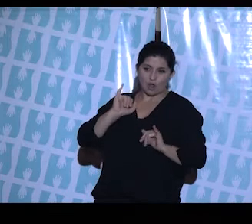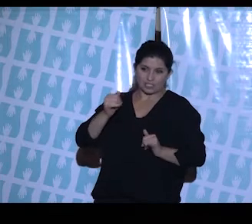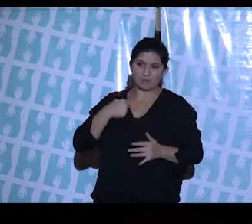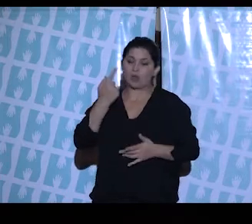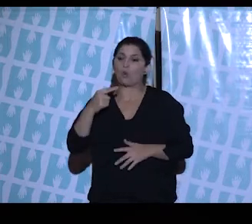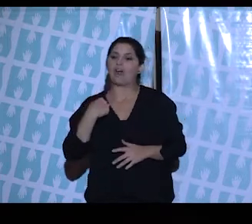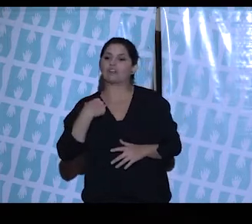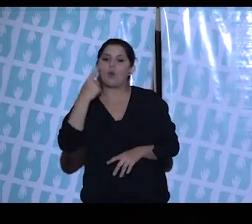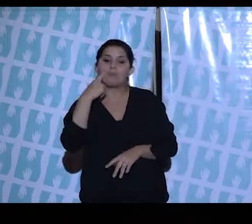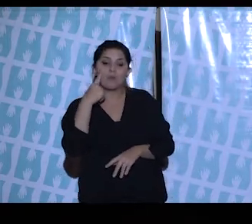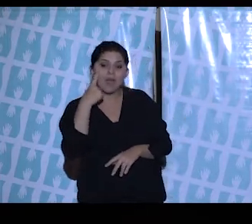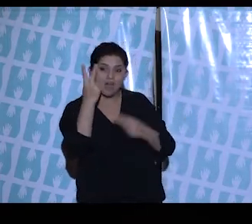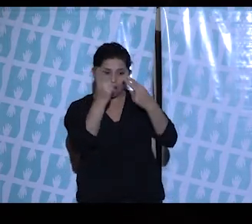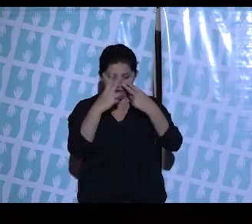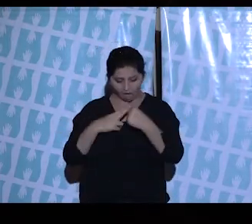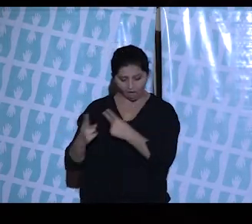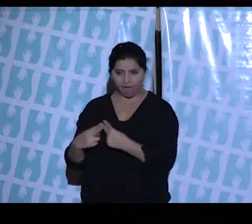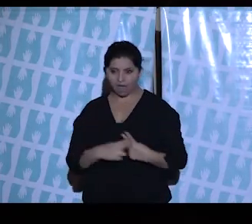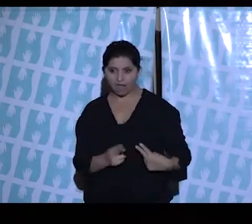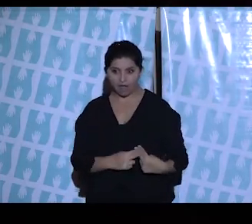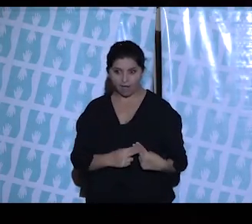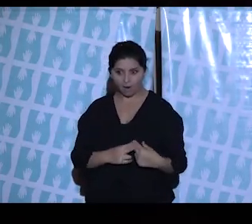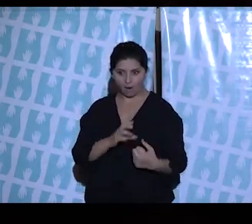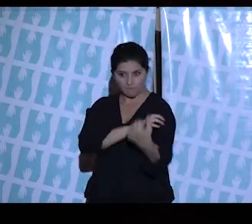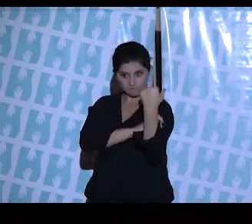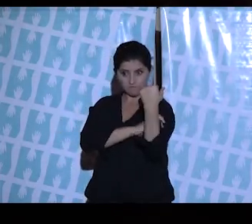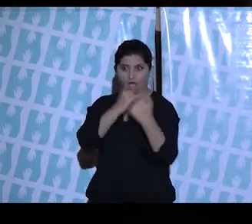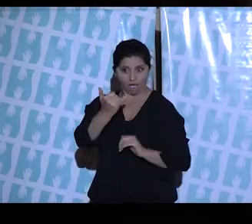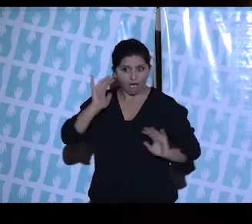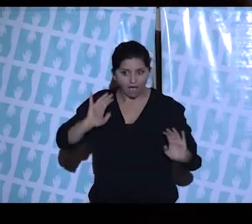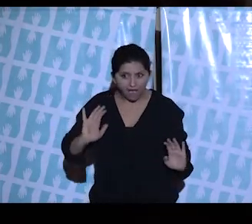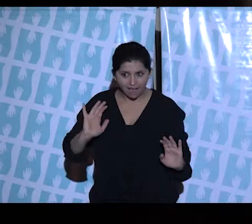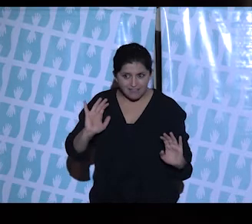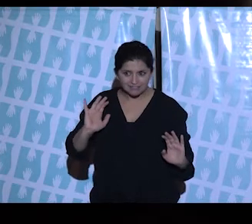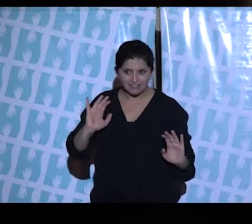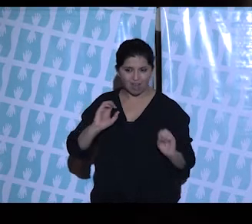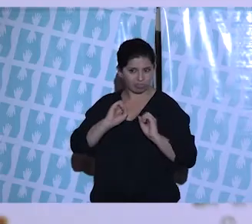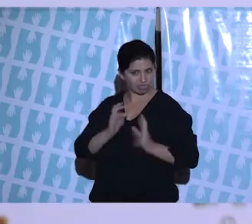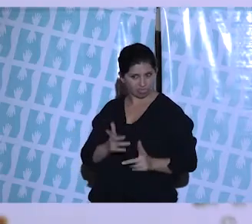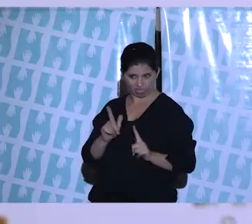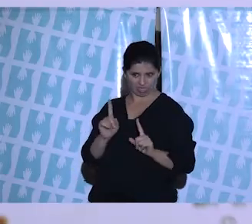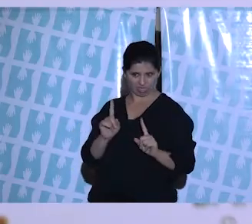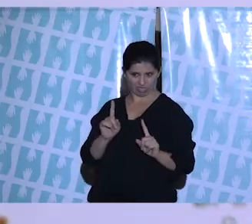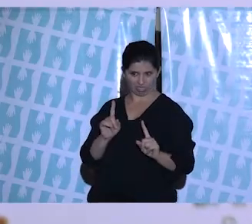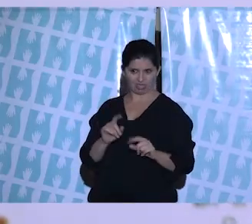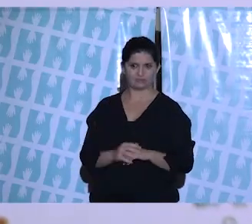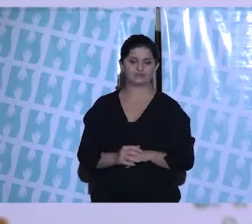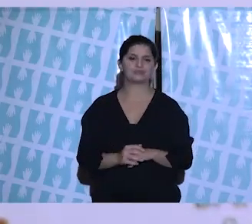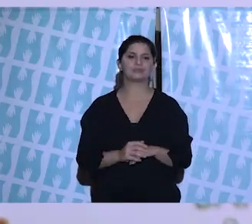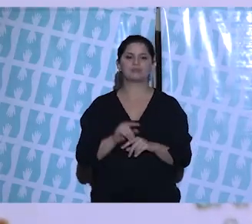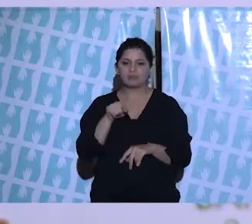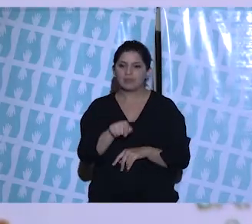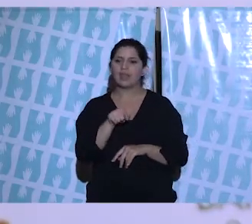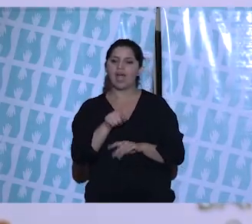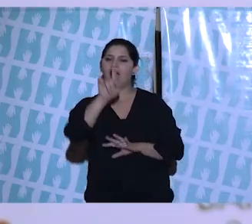hagan maniobras o pruebas para demostrar la presencia de fuerza muscular. Y ahí es